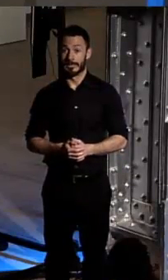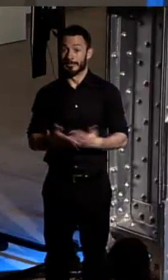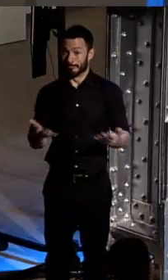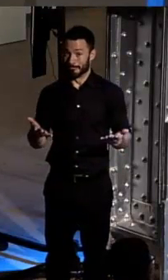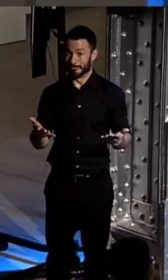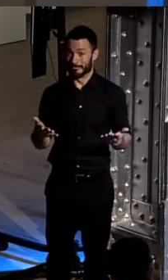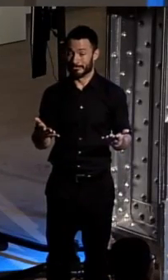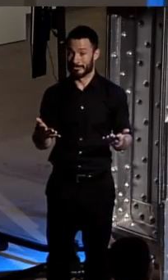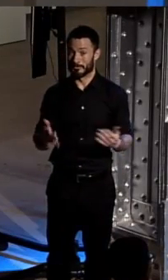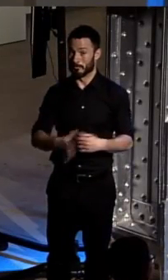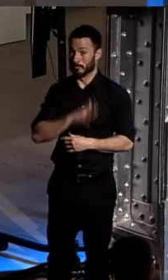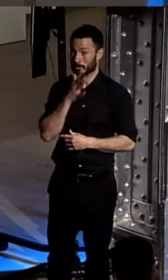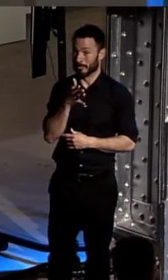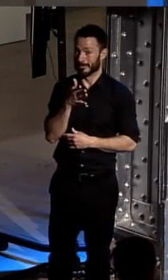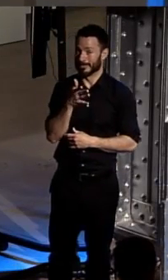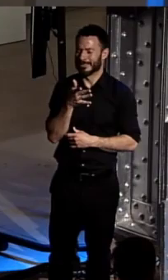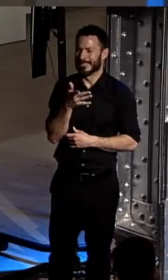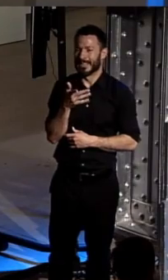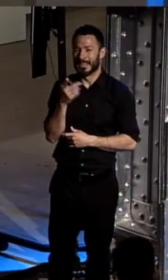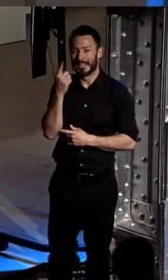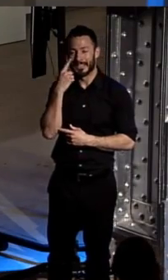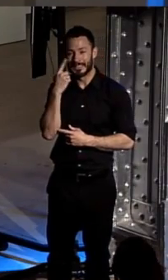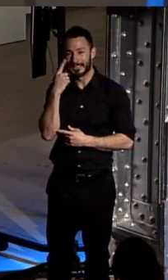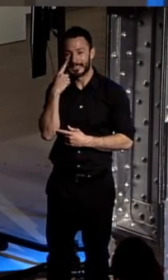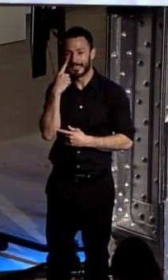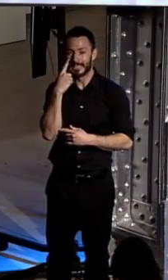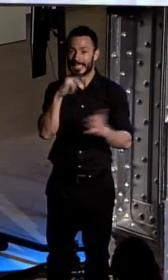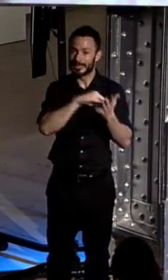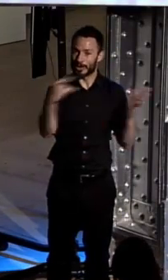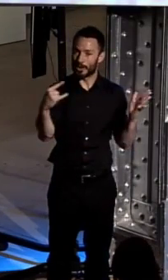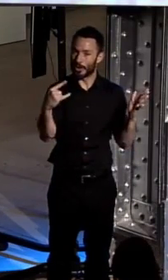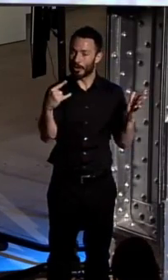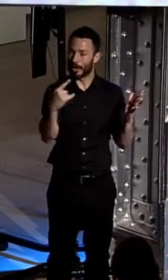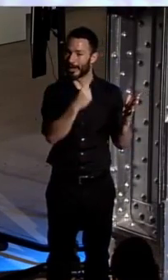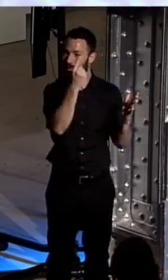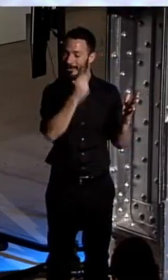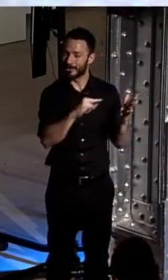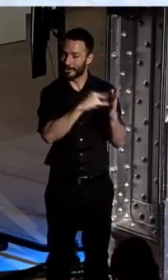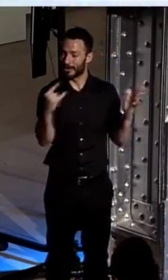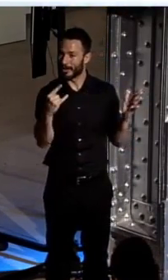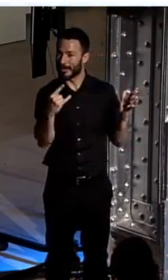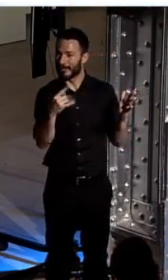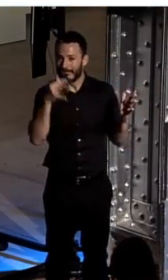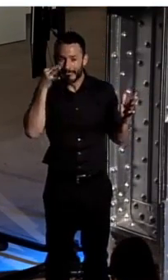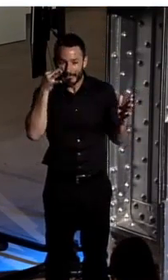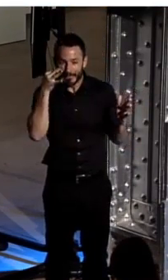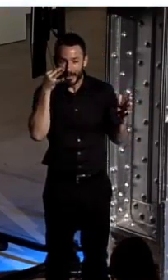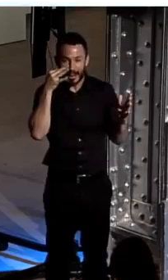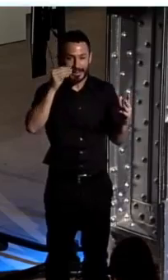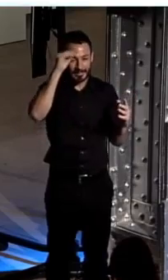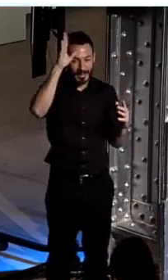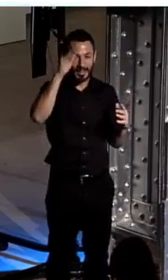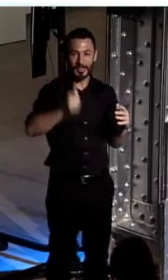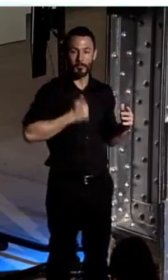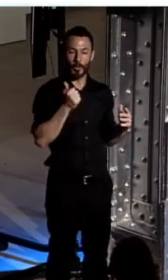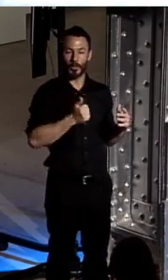Entonces, la clave está en cómo podemos diseñar tecnología y hacer tecnología que realmente tenga esta inteligencia emocional